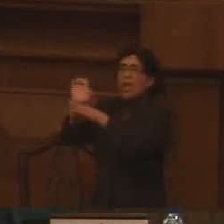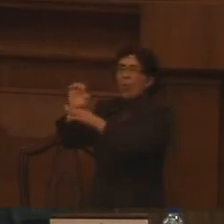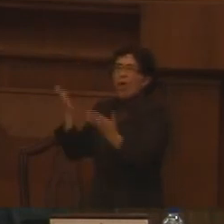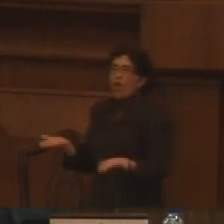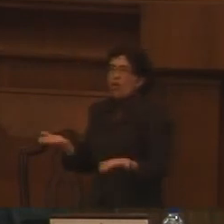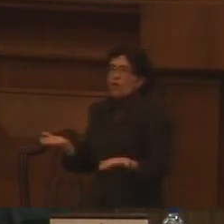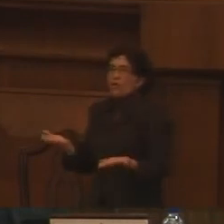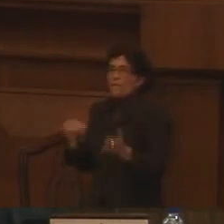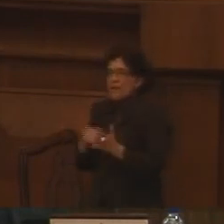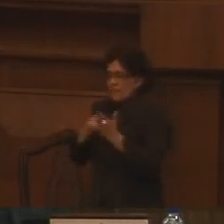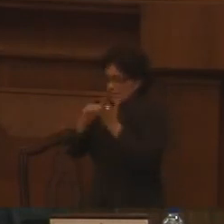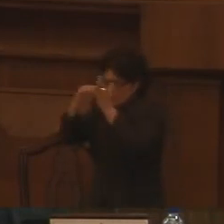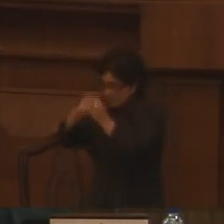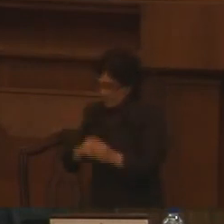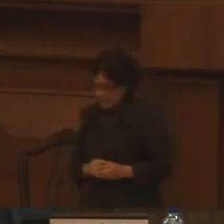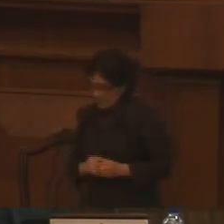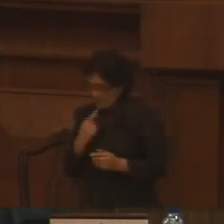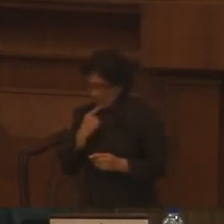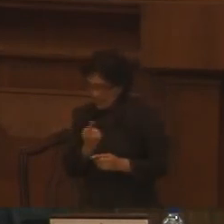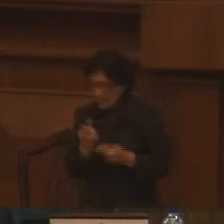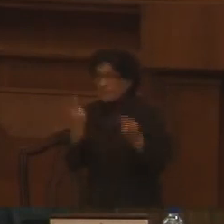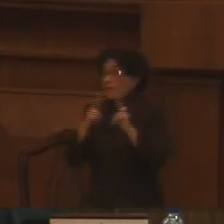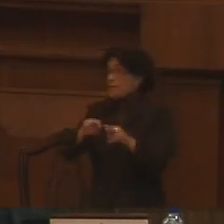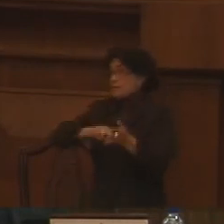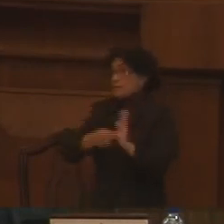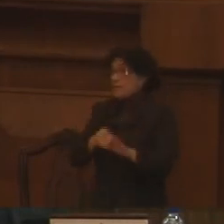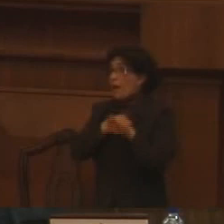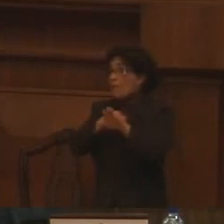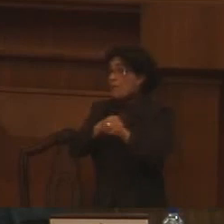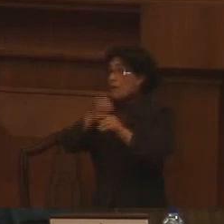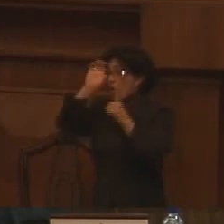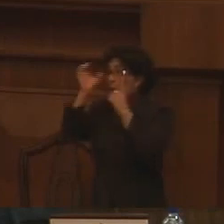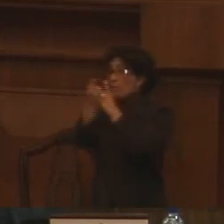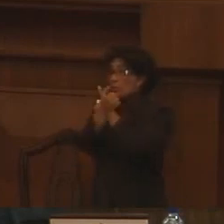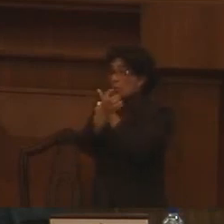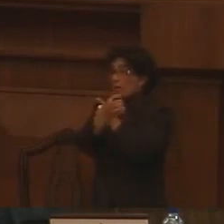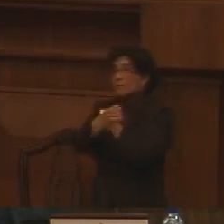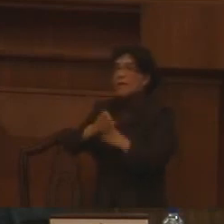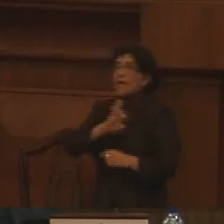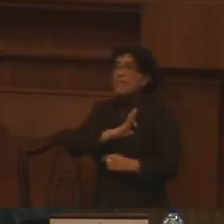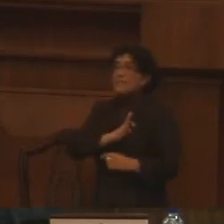y responsabilidades de los comunicadores sociales. Estamos construyendo